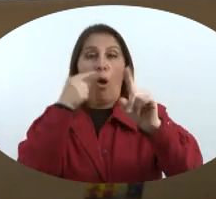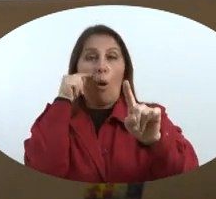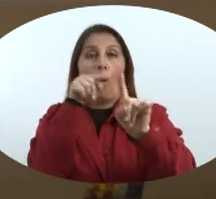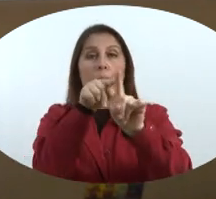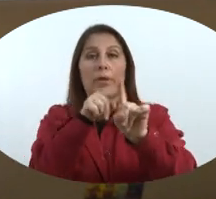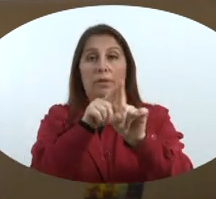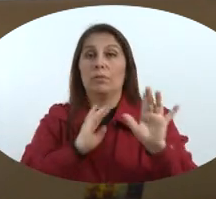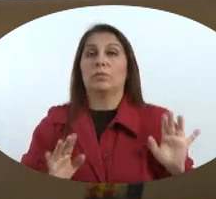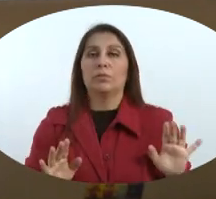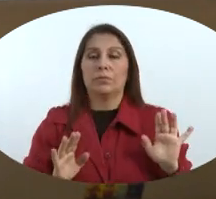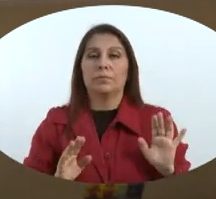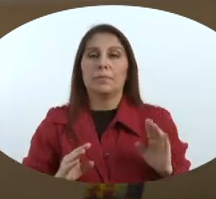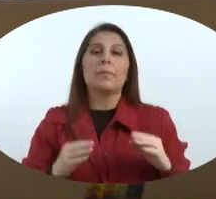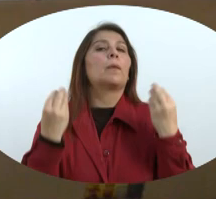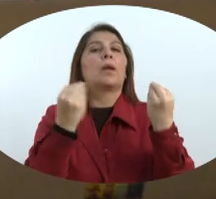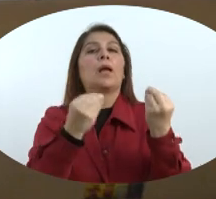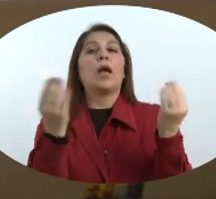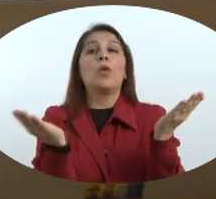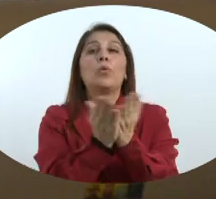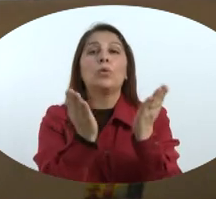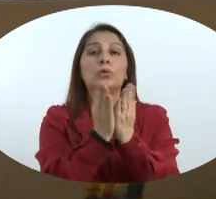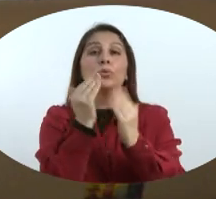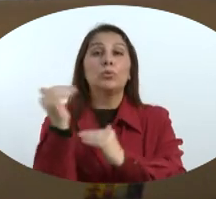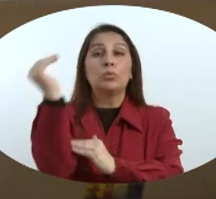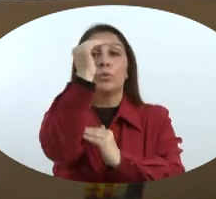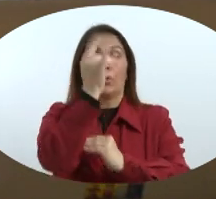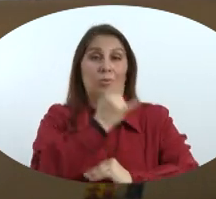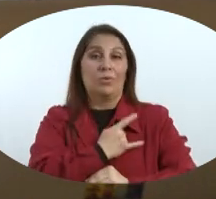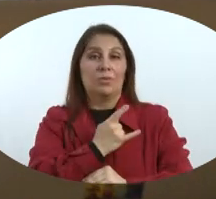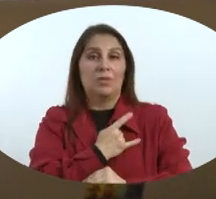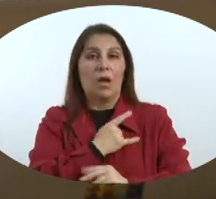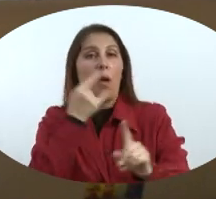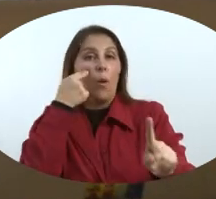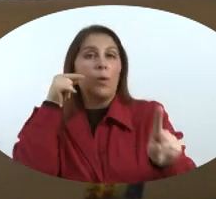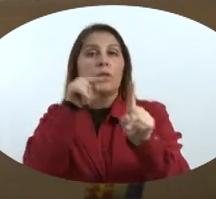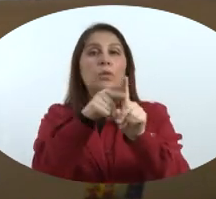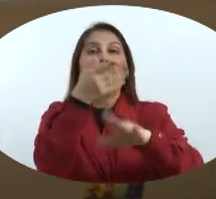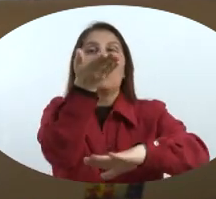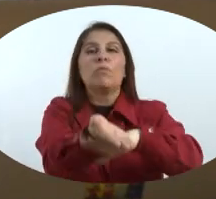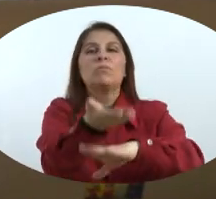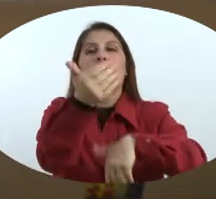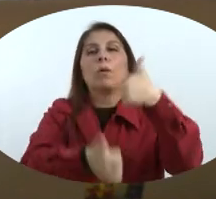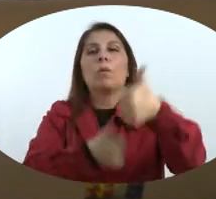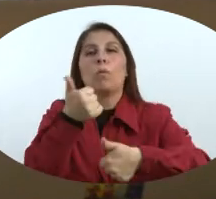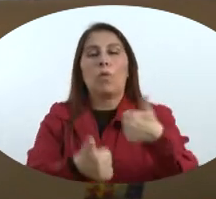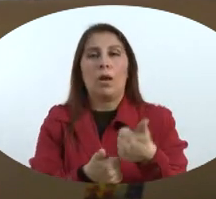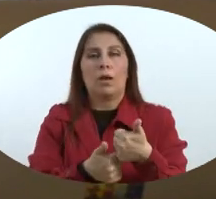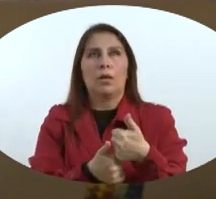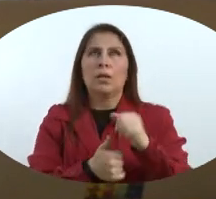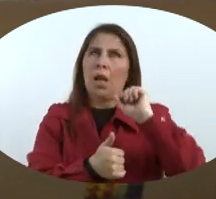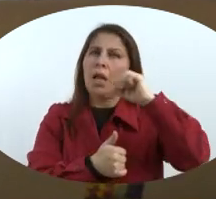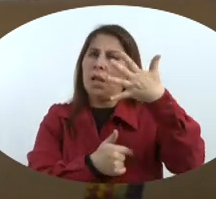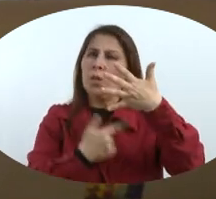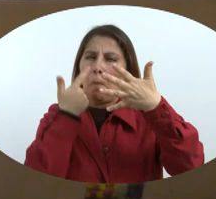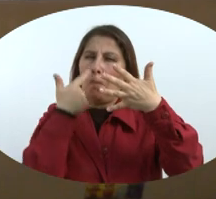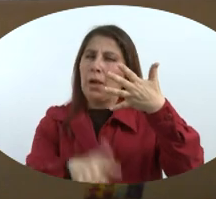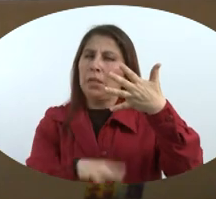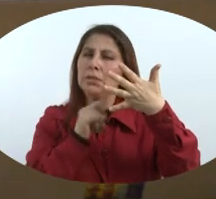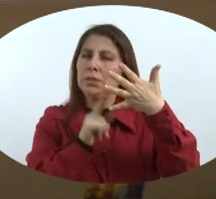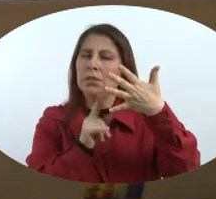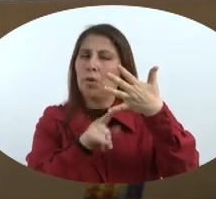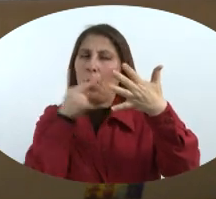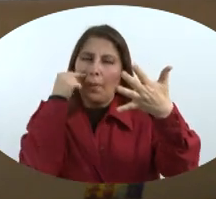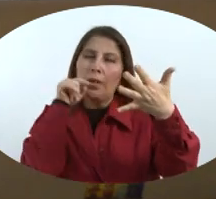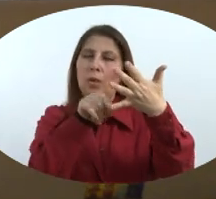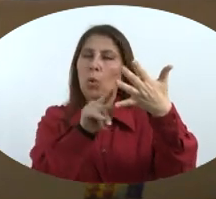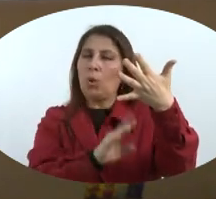objetivos para el tema de la educación superior en específico el objetivo planteado es el quinto me parece